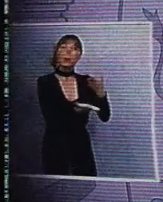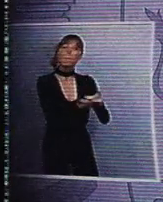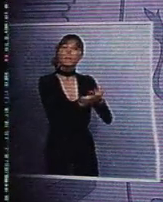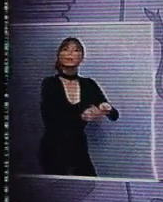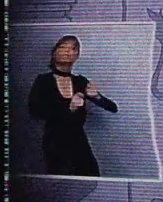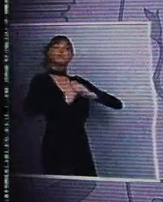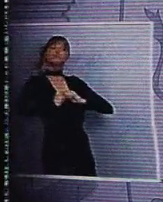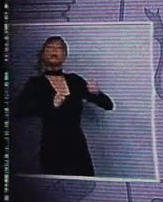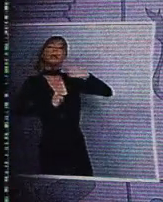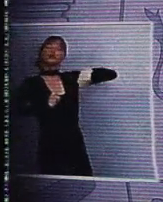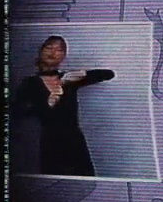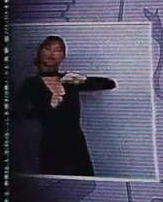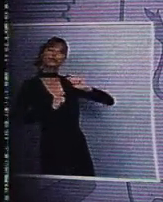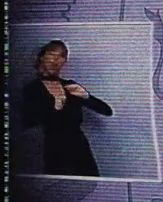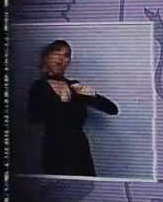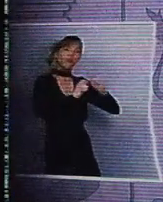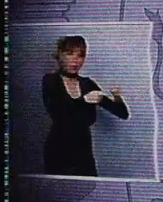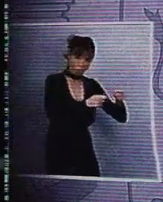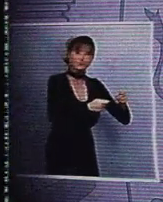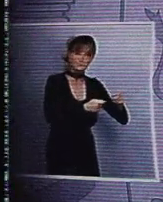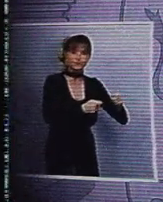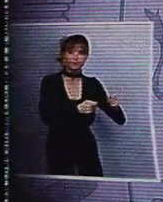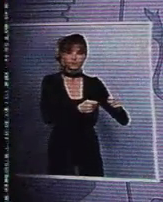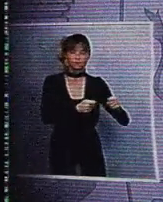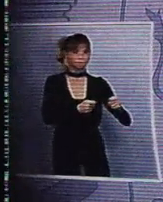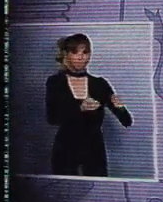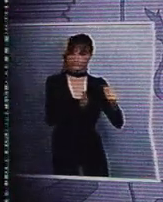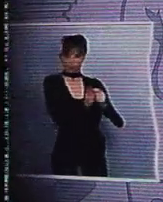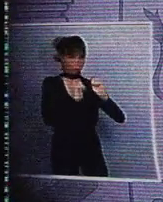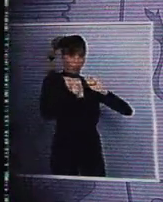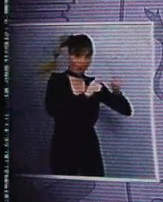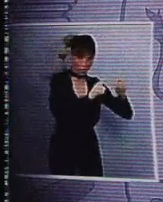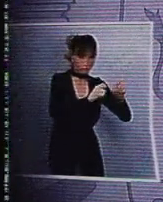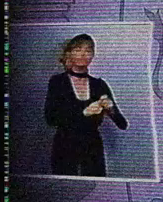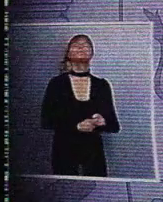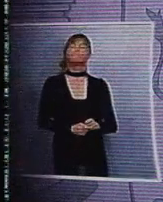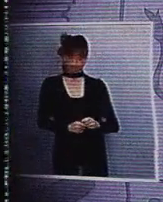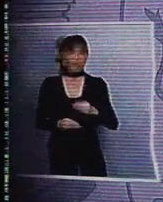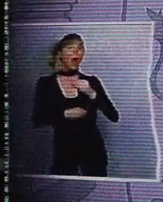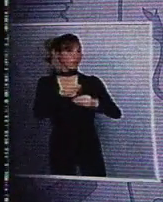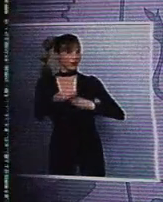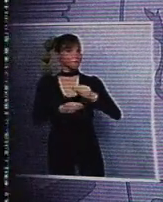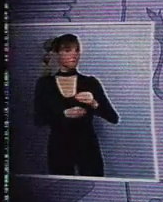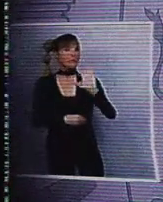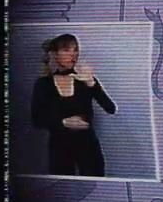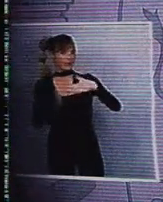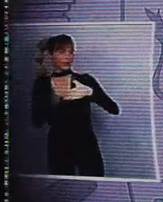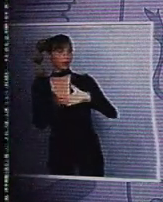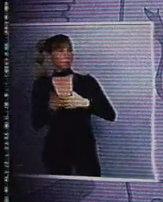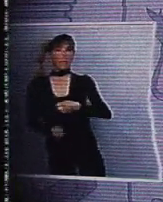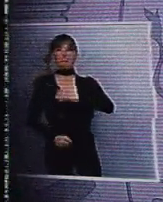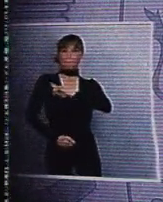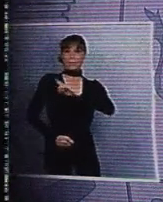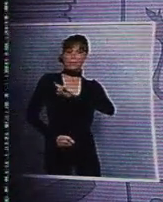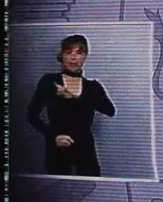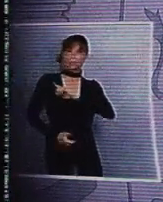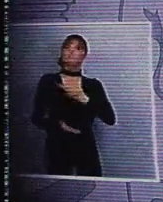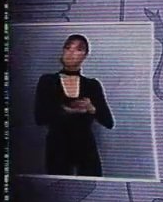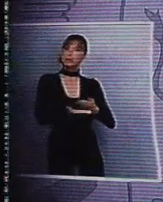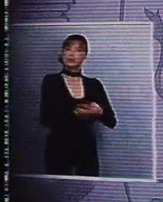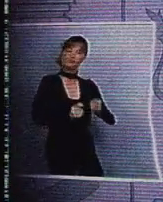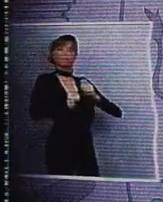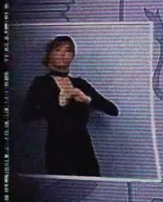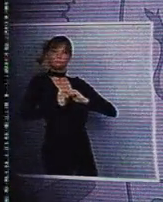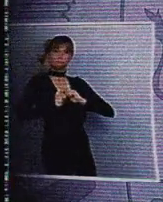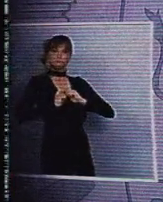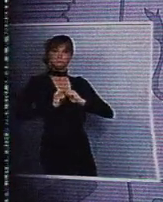confianza al priorizar la narrativa política sobre la gestión respons su utilización de la tragedia de la Dana en Valencia